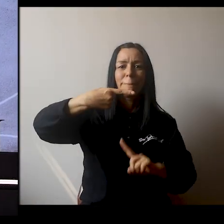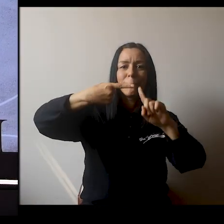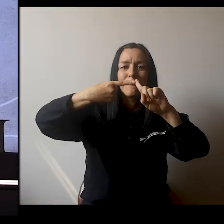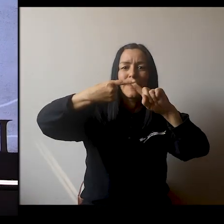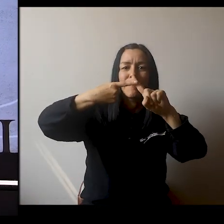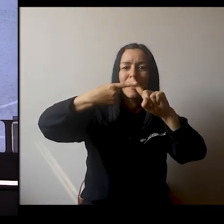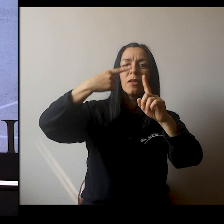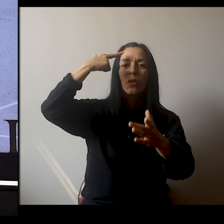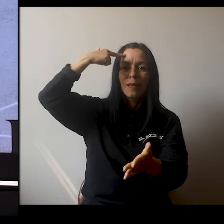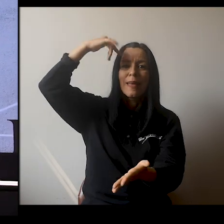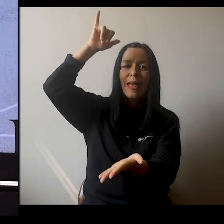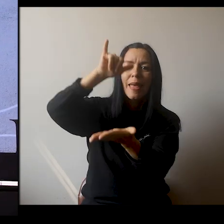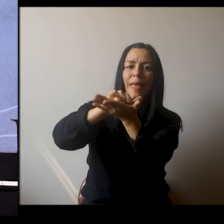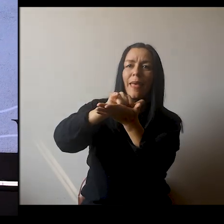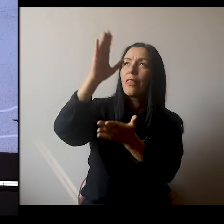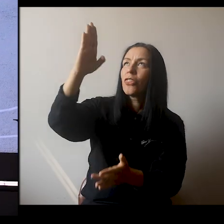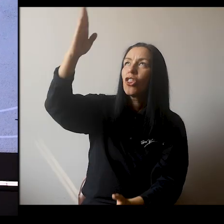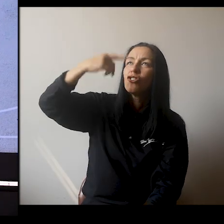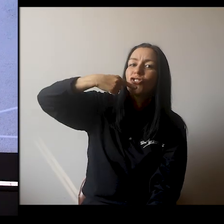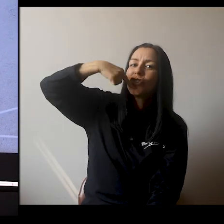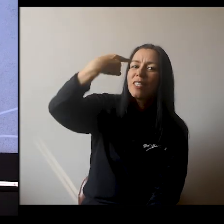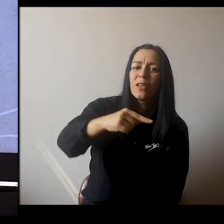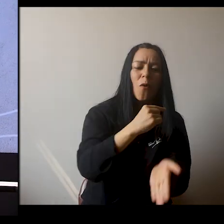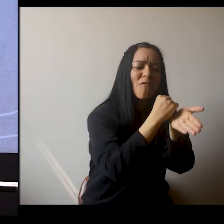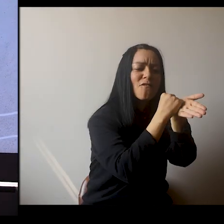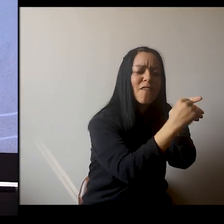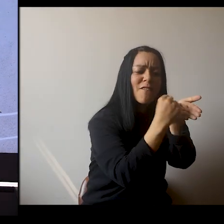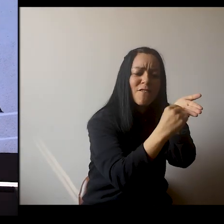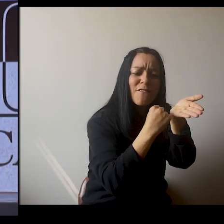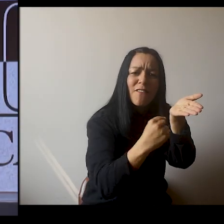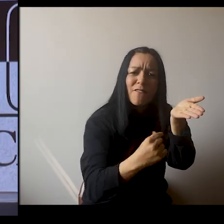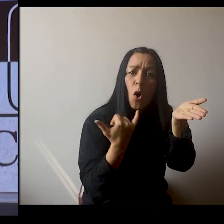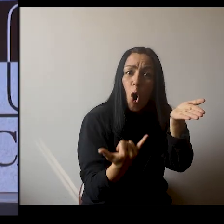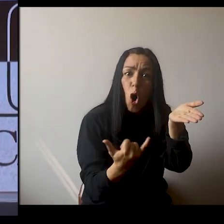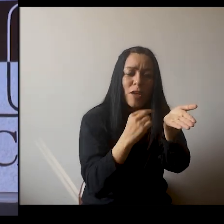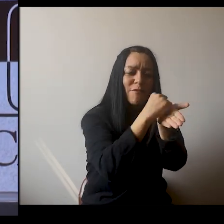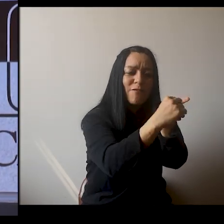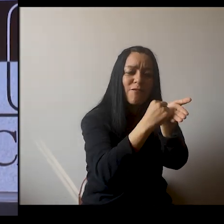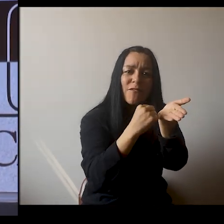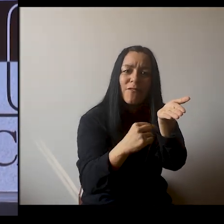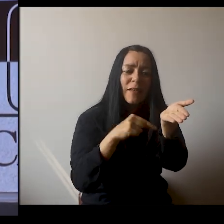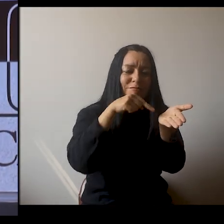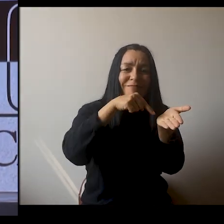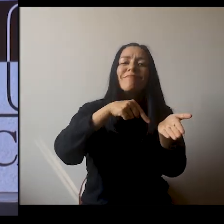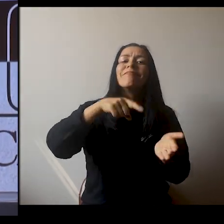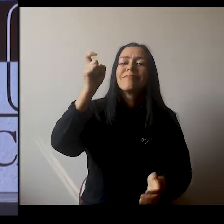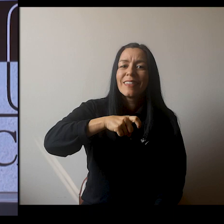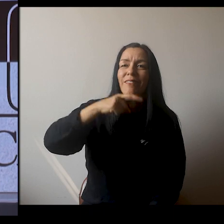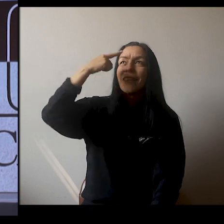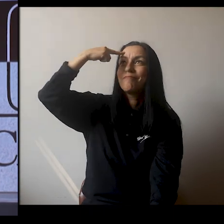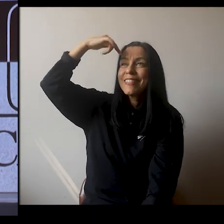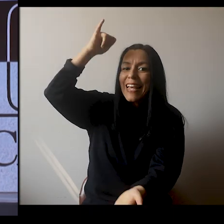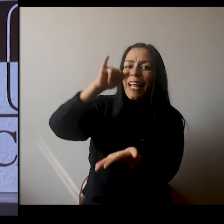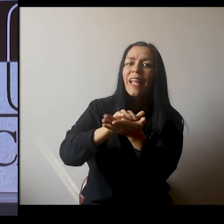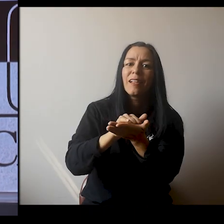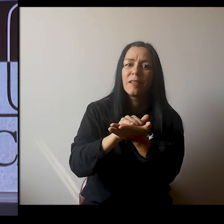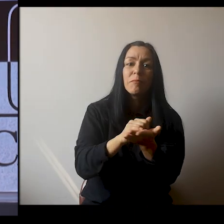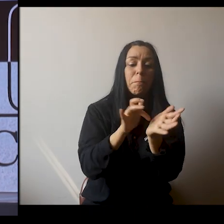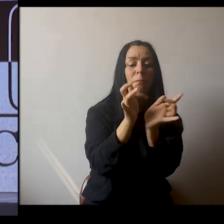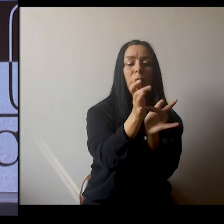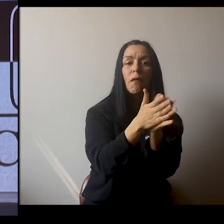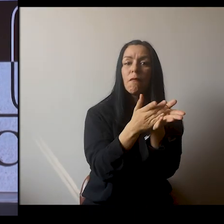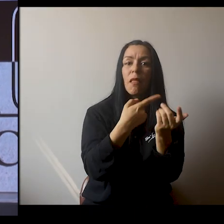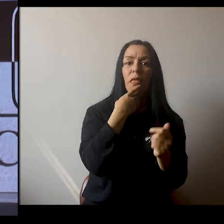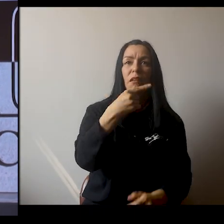lugar, creer lo que Dios ha dicho. Todos estos versículos que he leído hoy los tenemos que creer, porque la